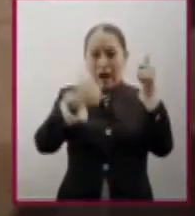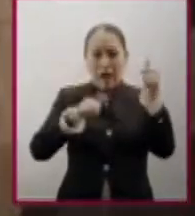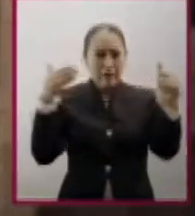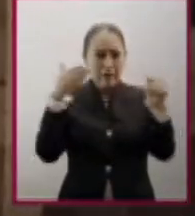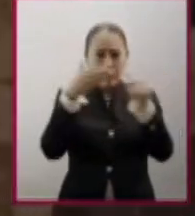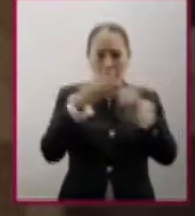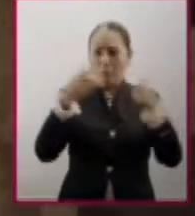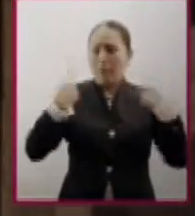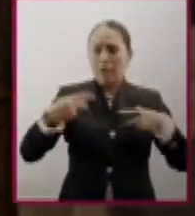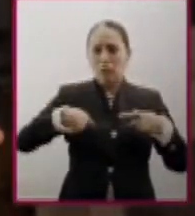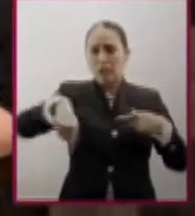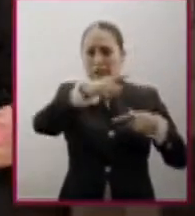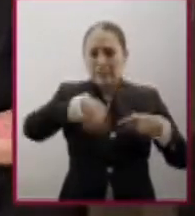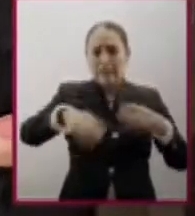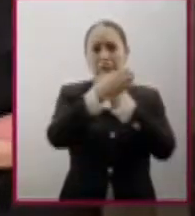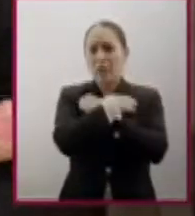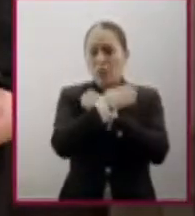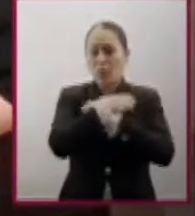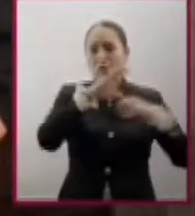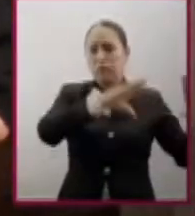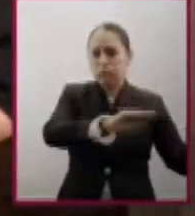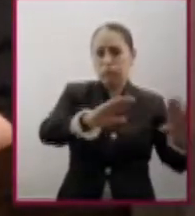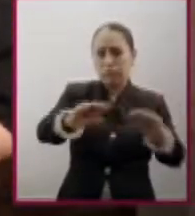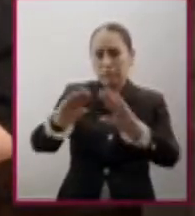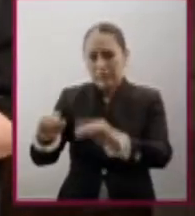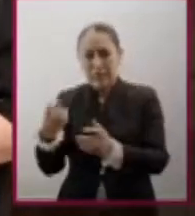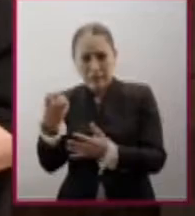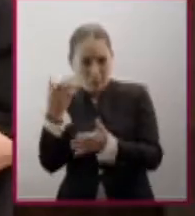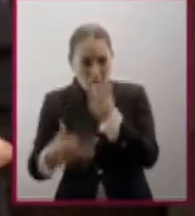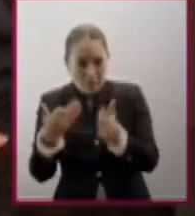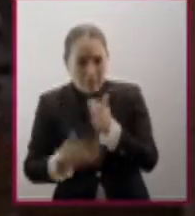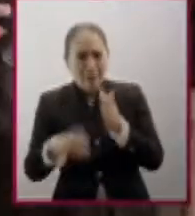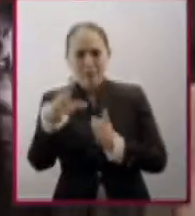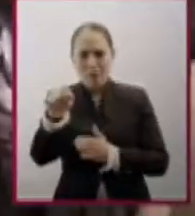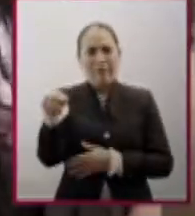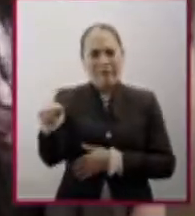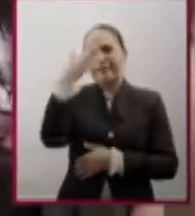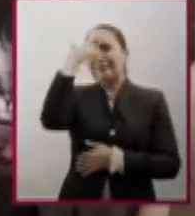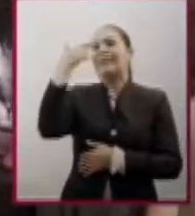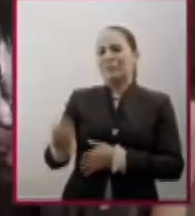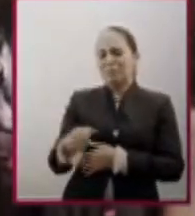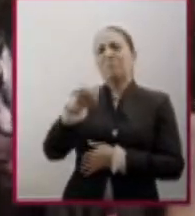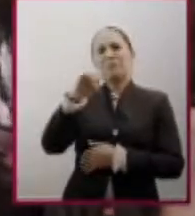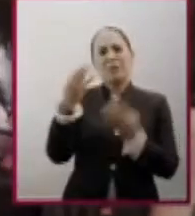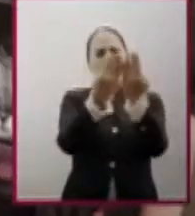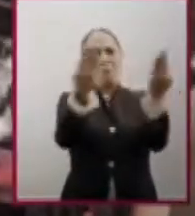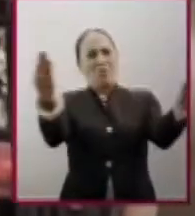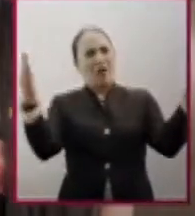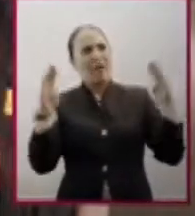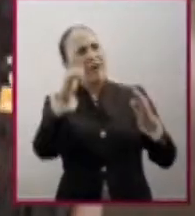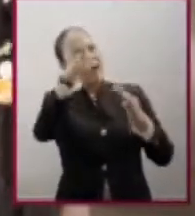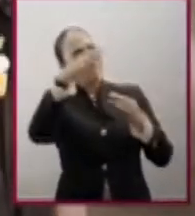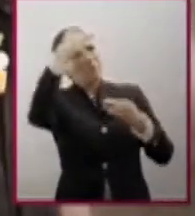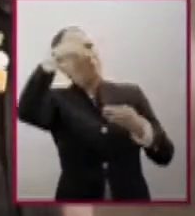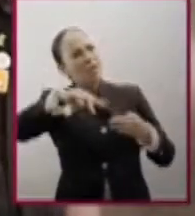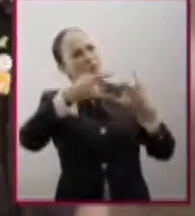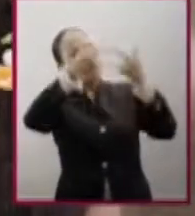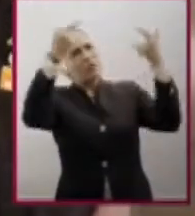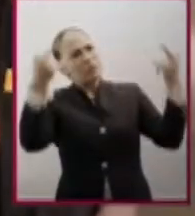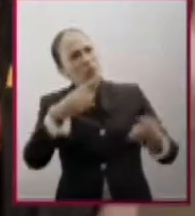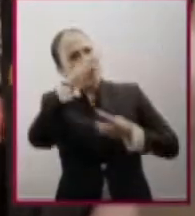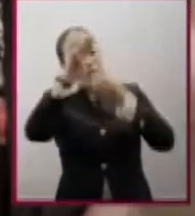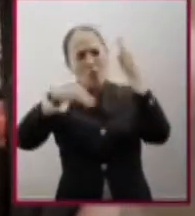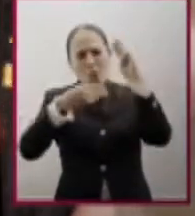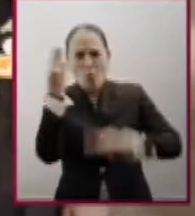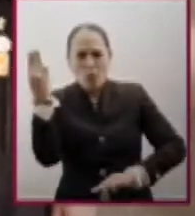arte debía cumplir una función social y educativa que no podía faltar. Y tenía razón. Mira, estas paredes nos cuentan la